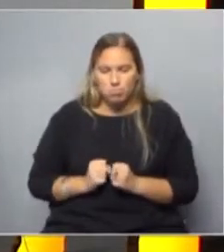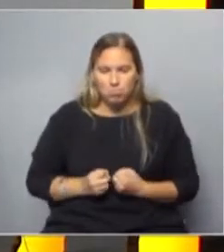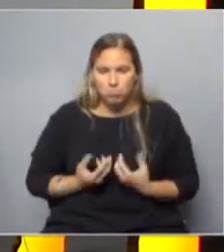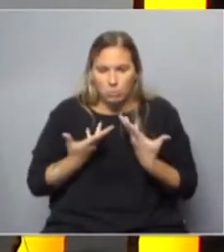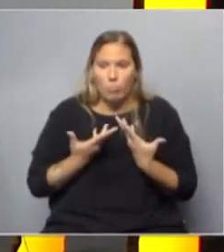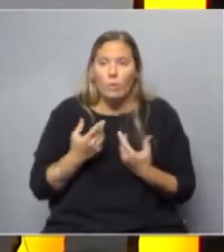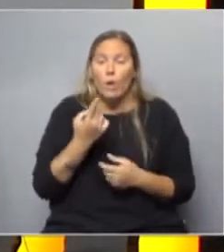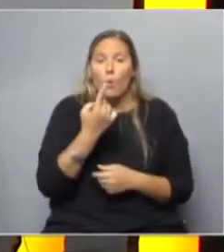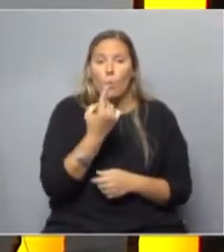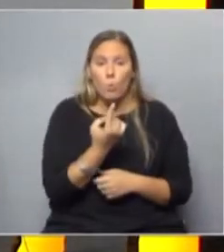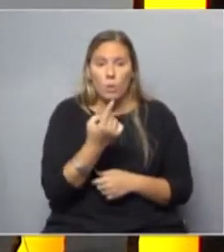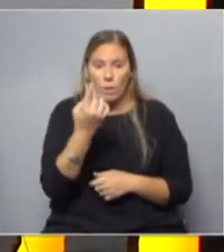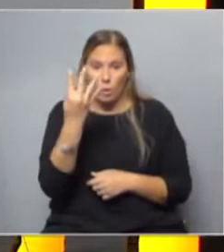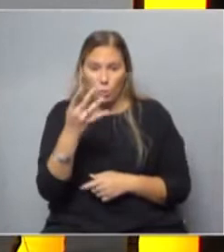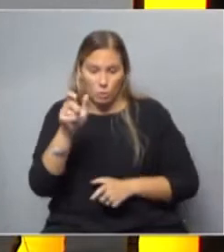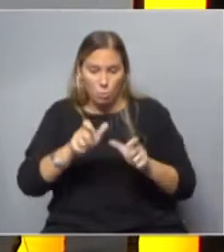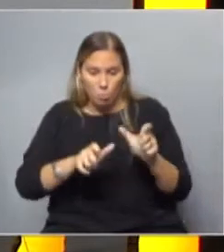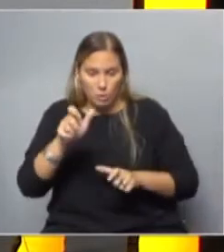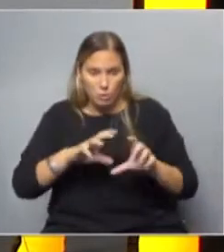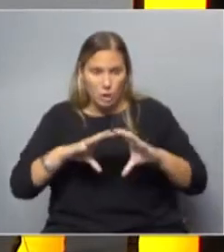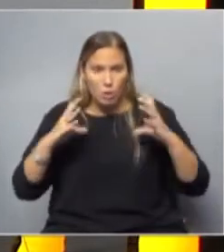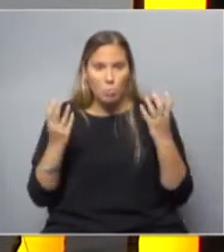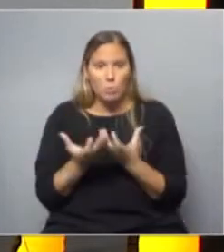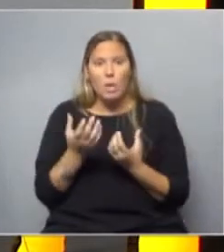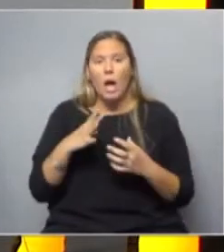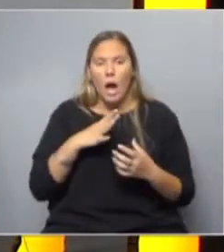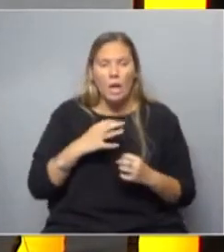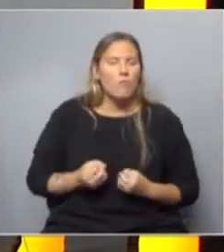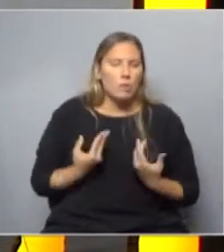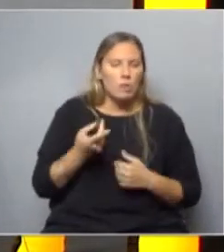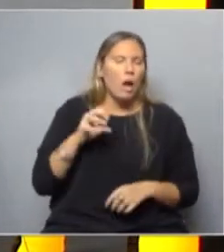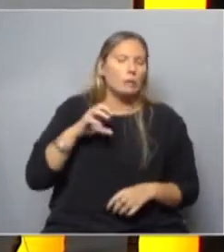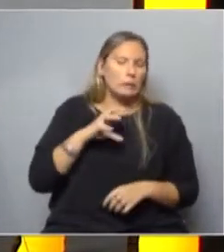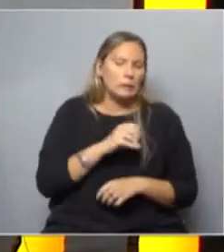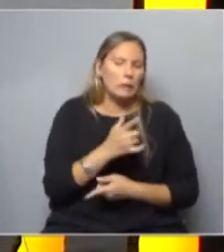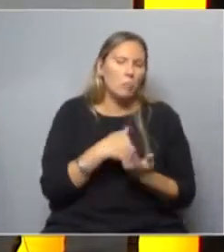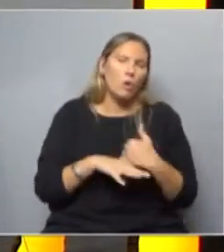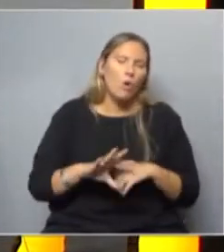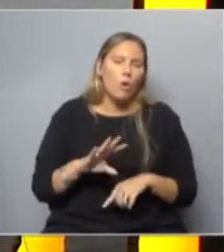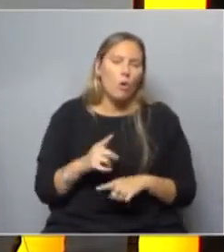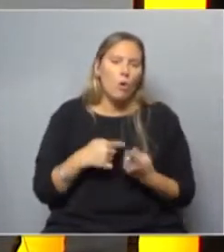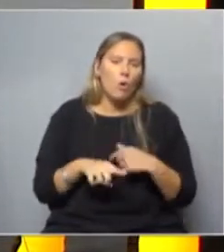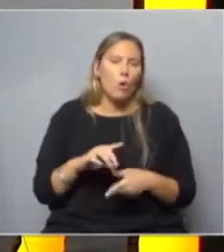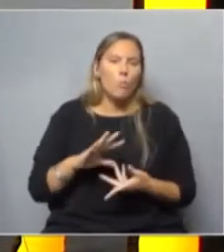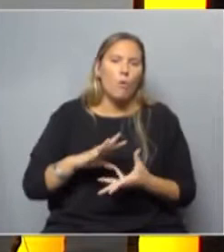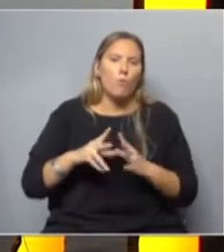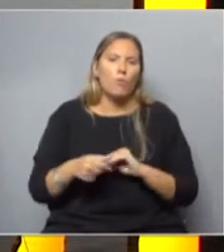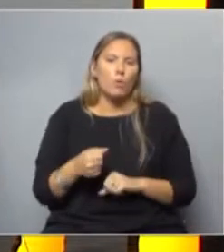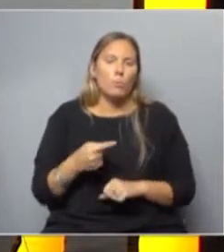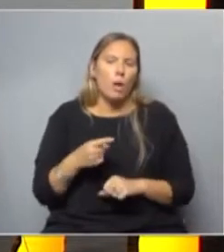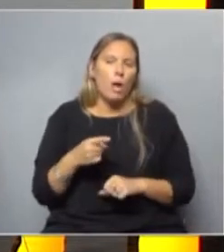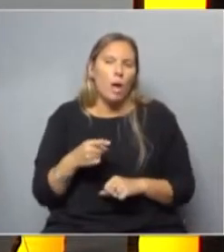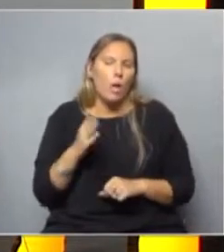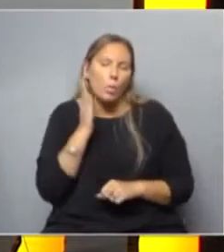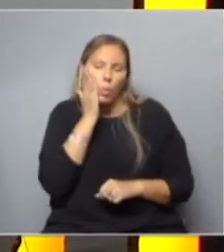realidad 1 de cada 4 personas en el mundo está infectada con esta bacteria. Lo que pasa es que la bacteria logra estar como en un estado latente